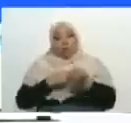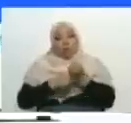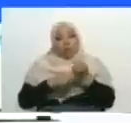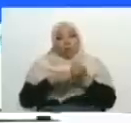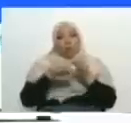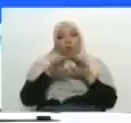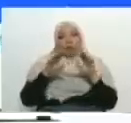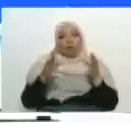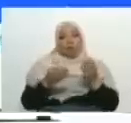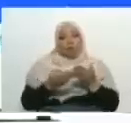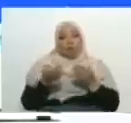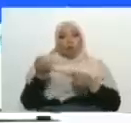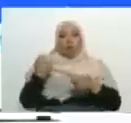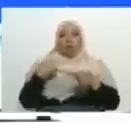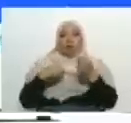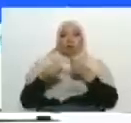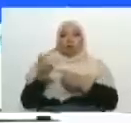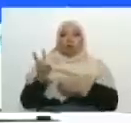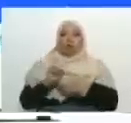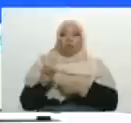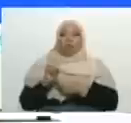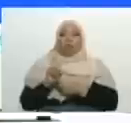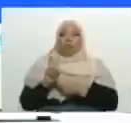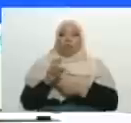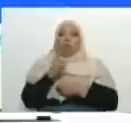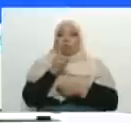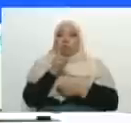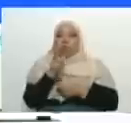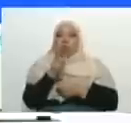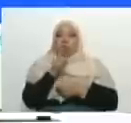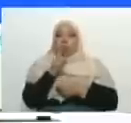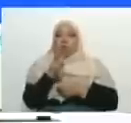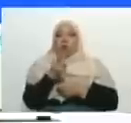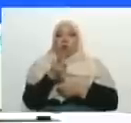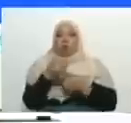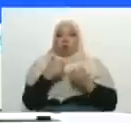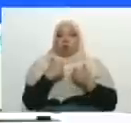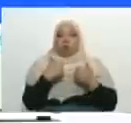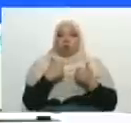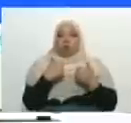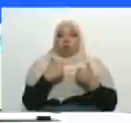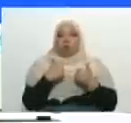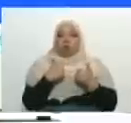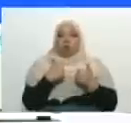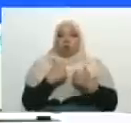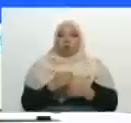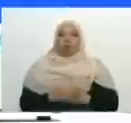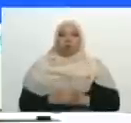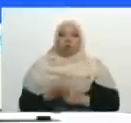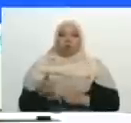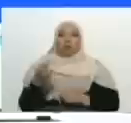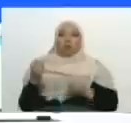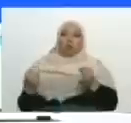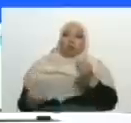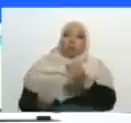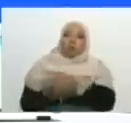entero frente a esta terrible agresión que ha sufrido, que ha vivido, y que el 1 de mayo,